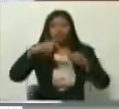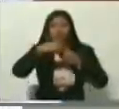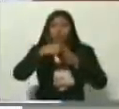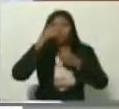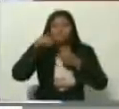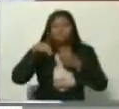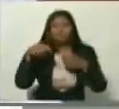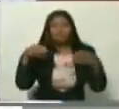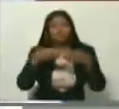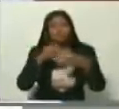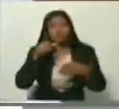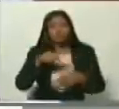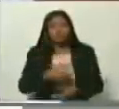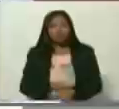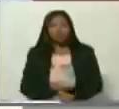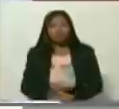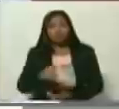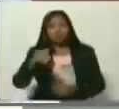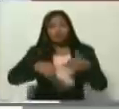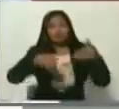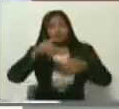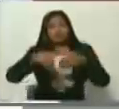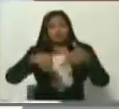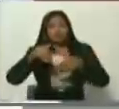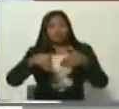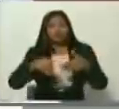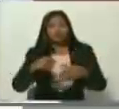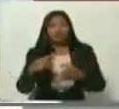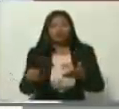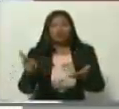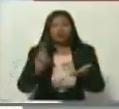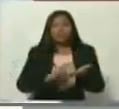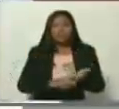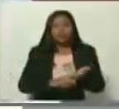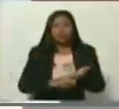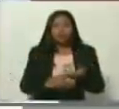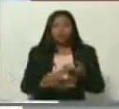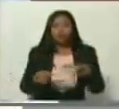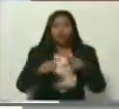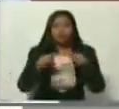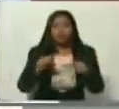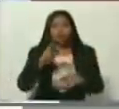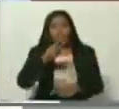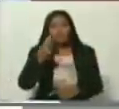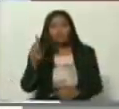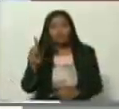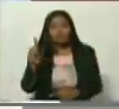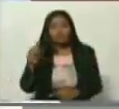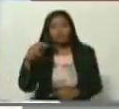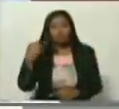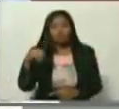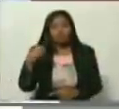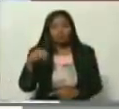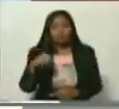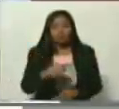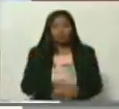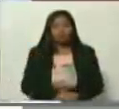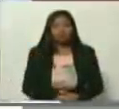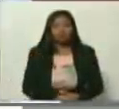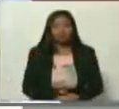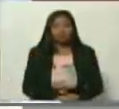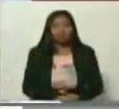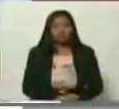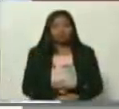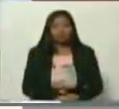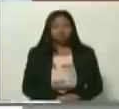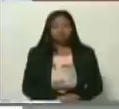Patriótico en esas elecciones, repito, del 21 de noviembre.